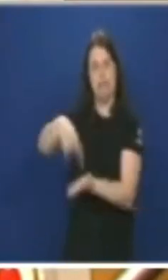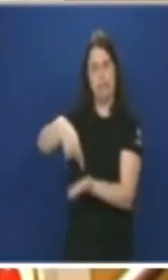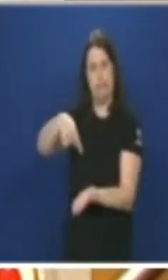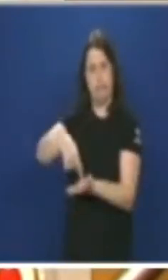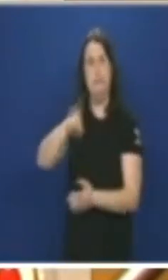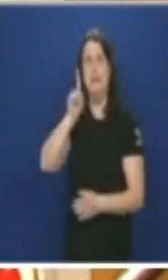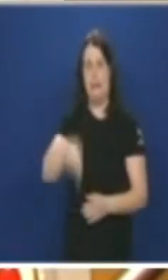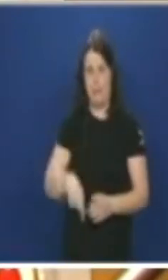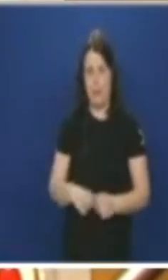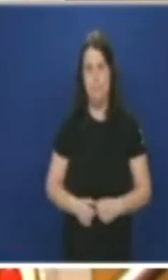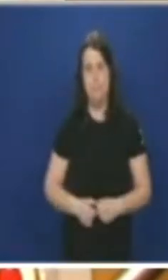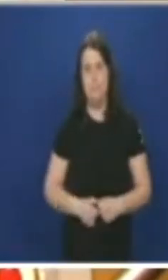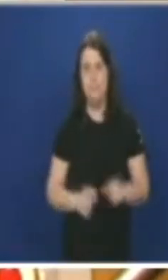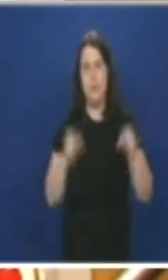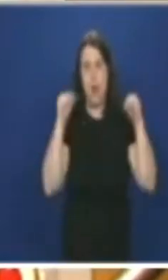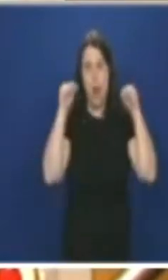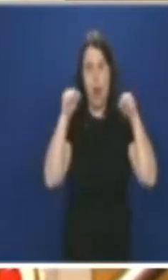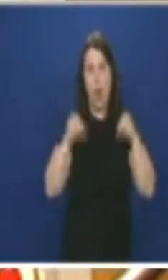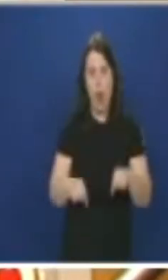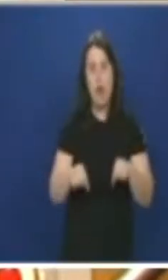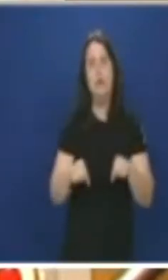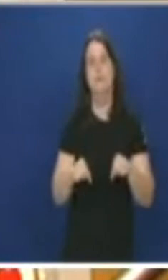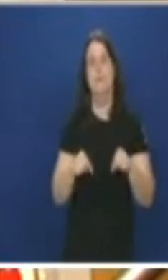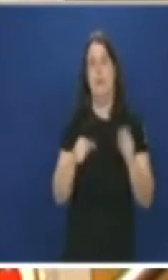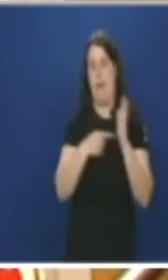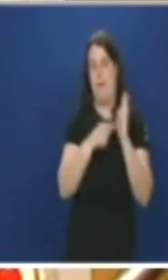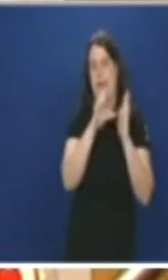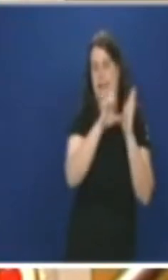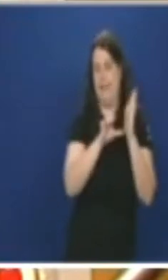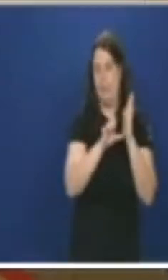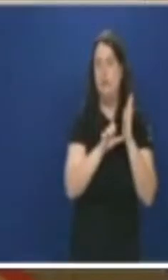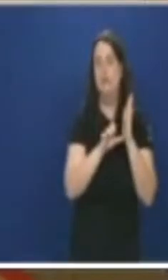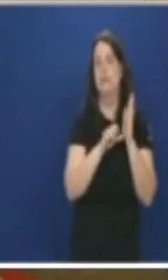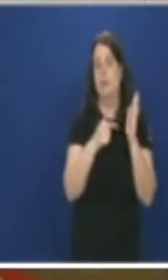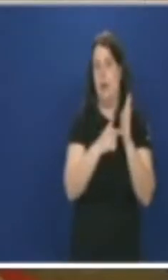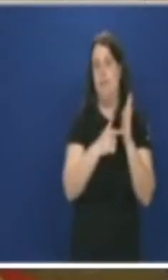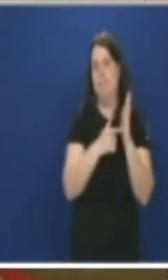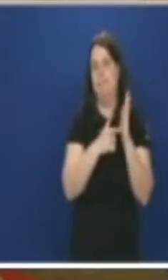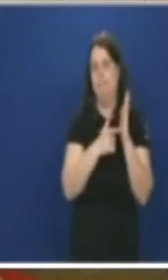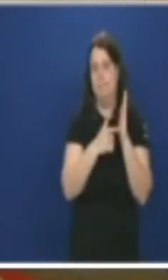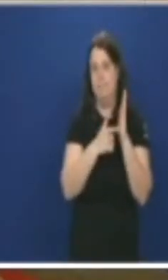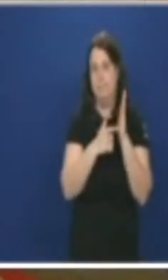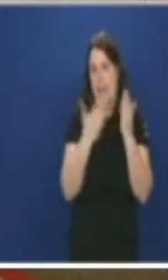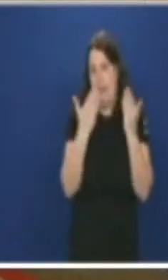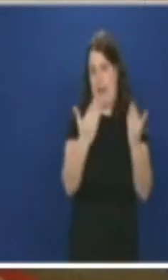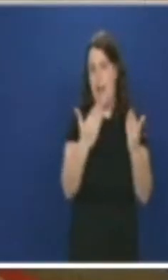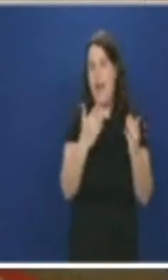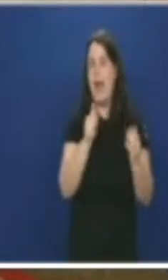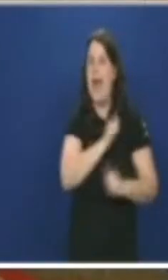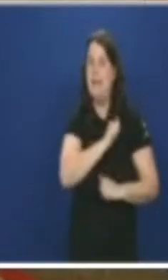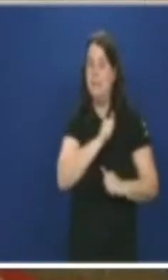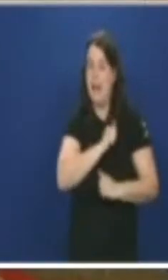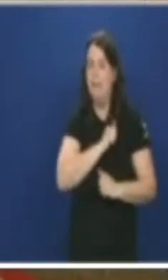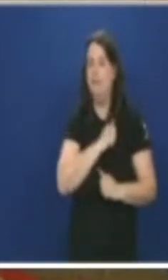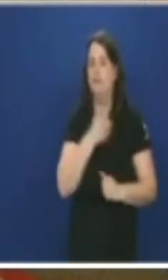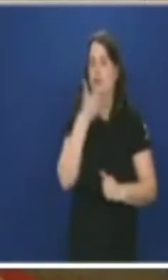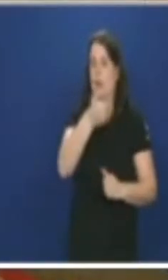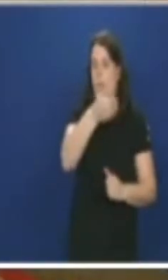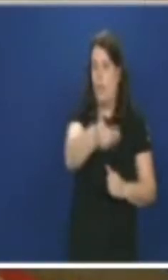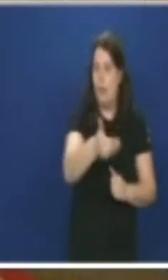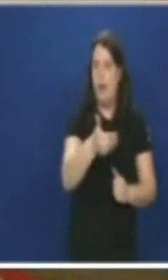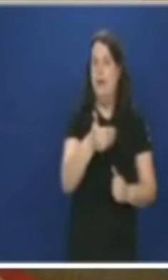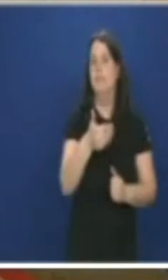a súa vez inspira o estatuto que conmemoramos e que agora esperamos legar a Galicia dos